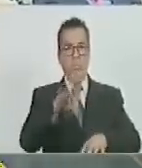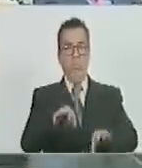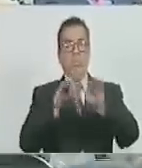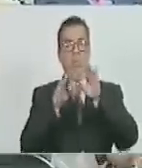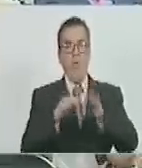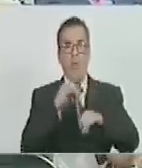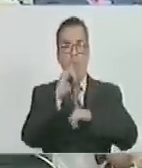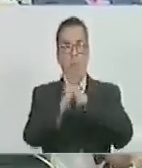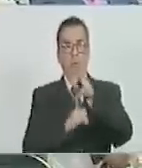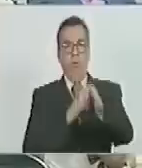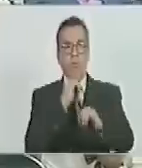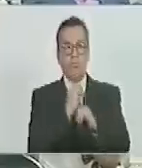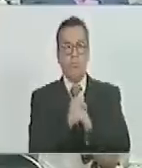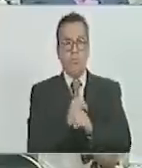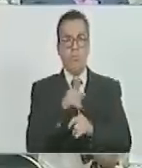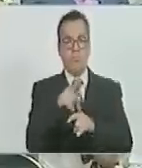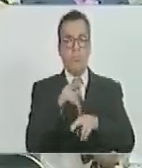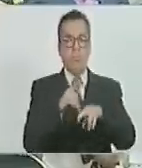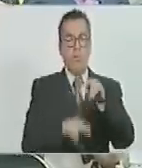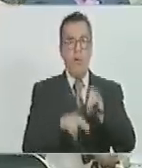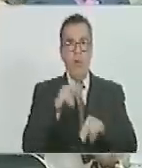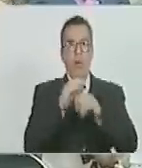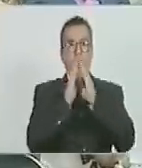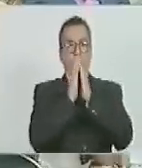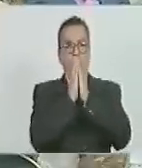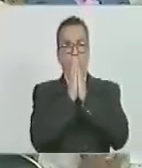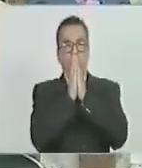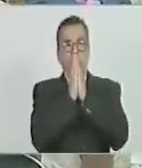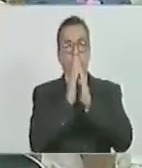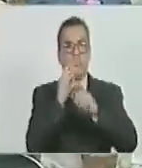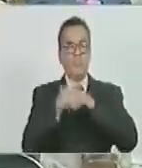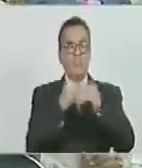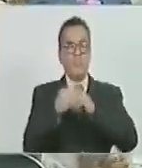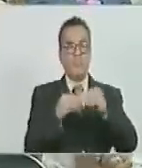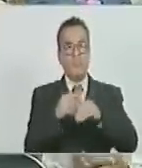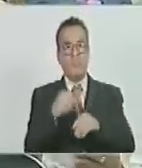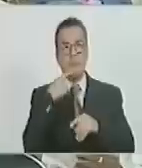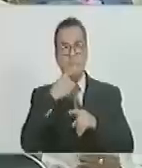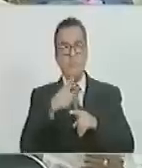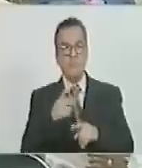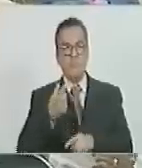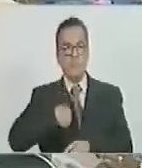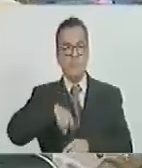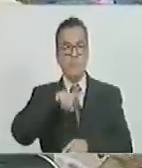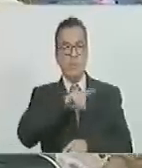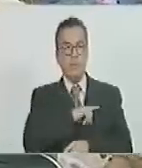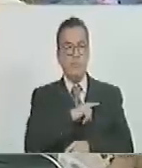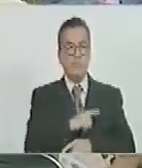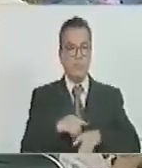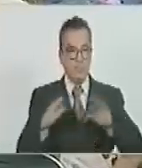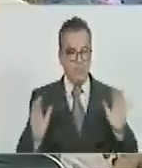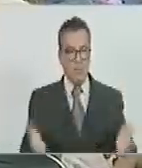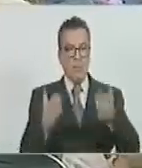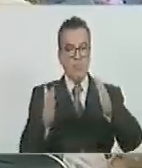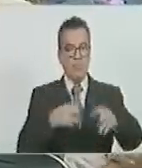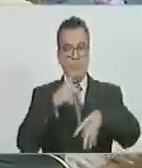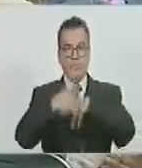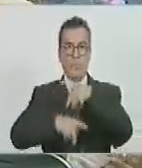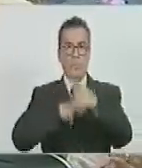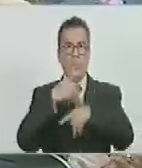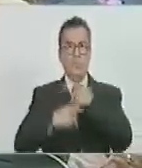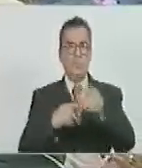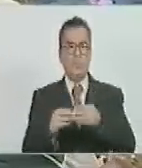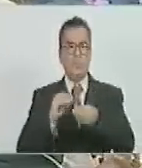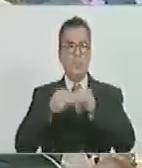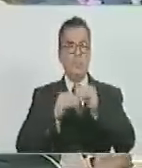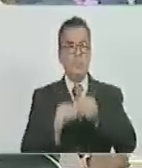a nivel internacional que va a seguir generando condiciones, certidumbre para que nosotros aceleremos el proceso de